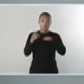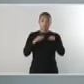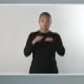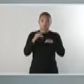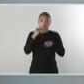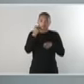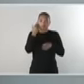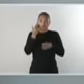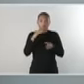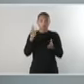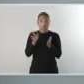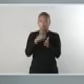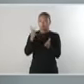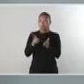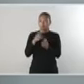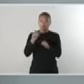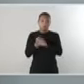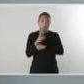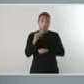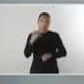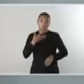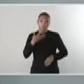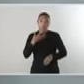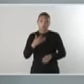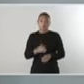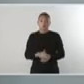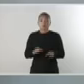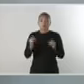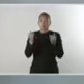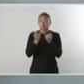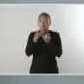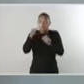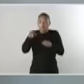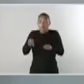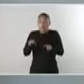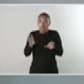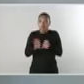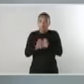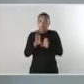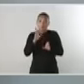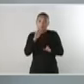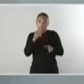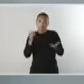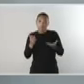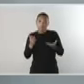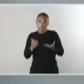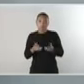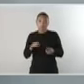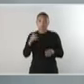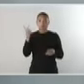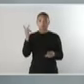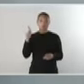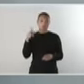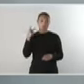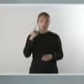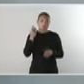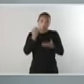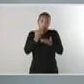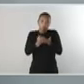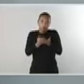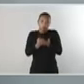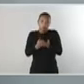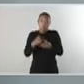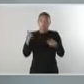envidiado por otros estados esto es inadmisible las políticas económicas de que